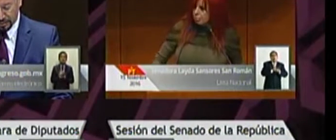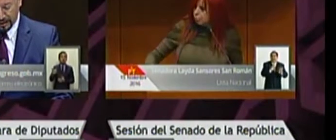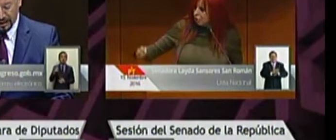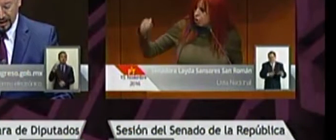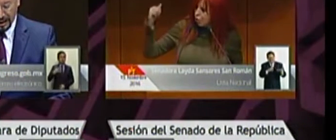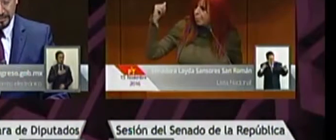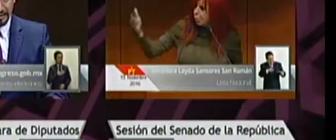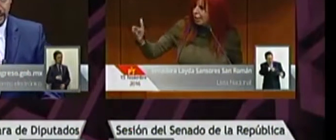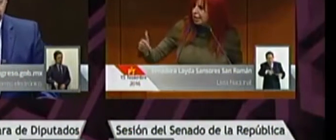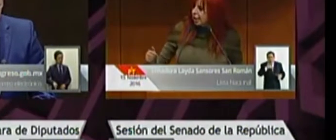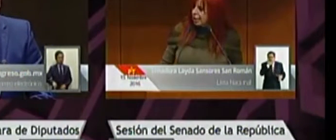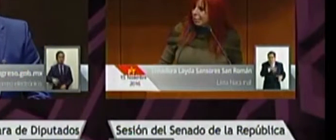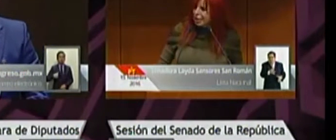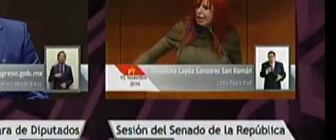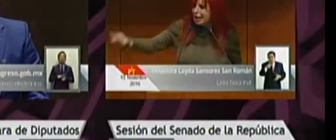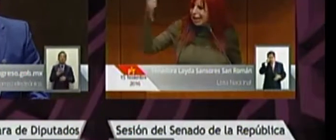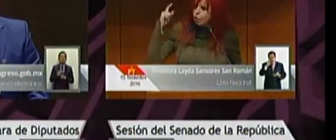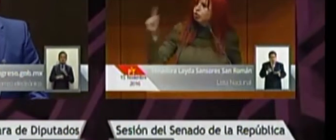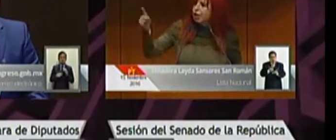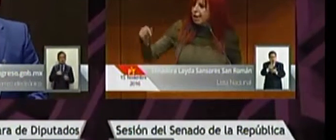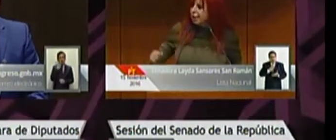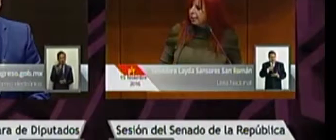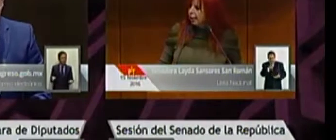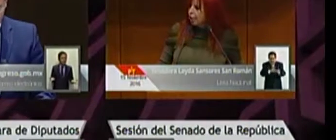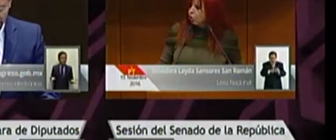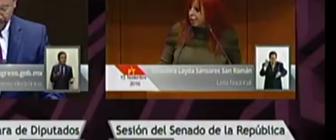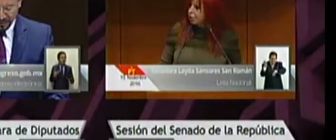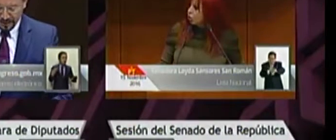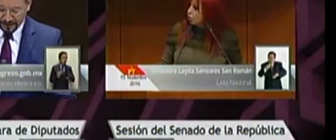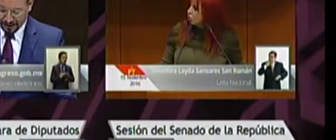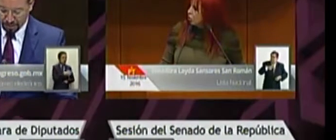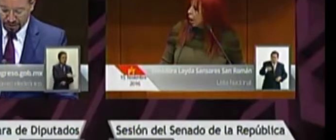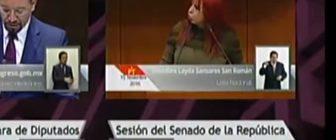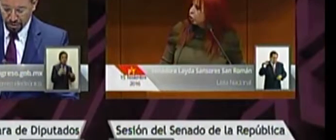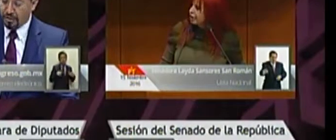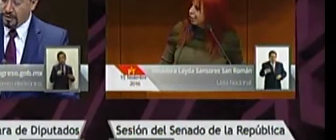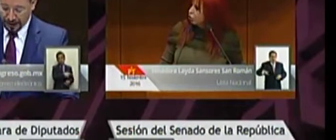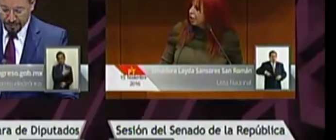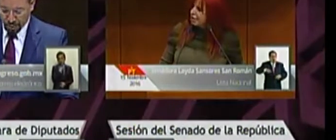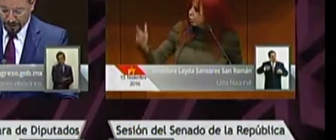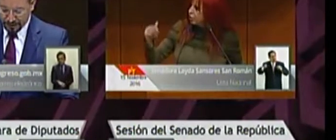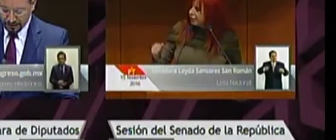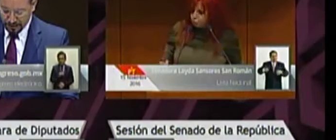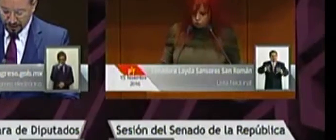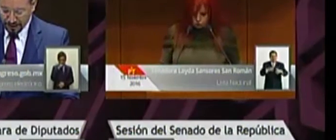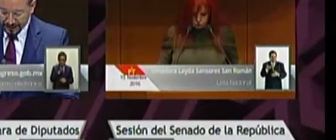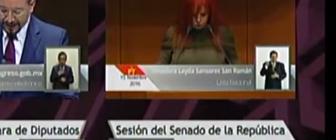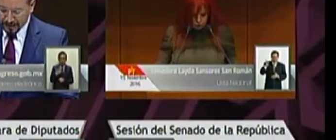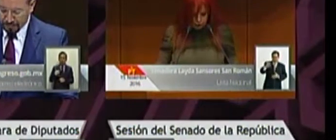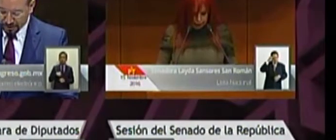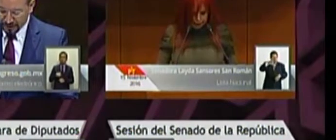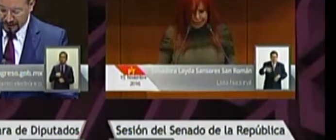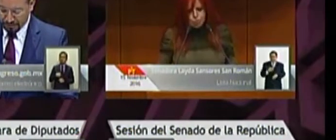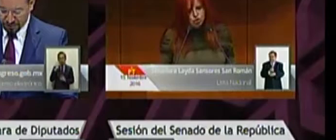y se atropella el bienestar colectivo. Por ello, consideramos a partir de este diagnóstico que es preocupante, que es